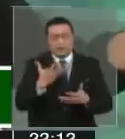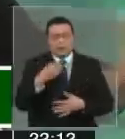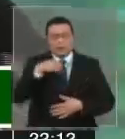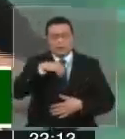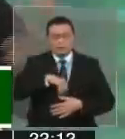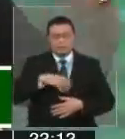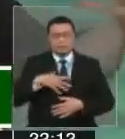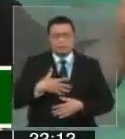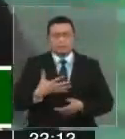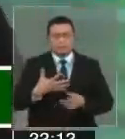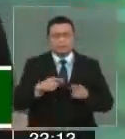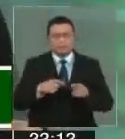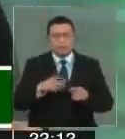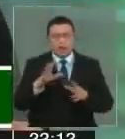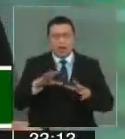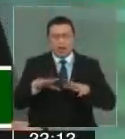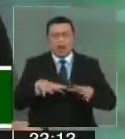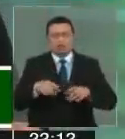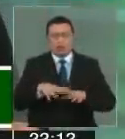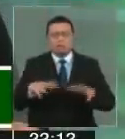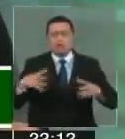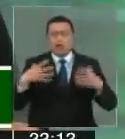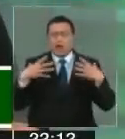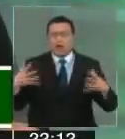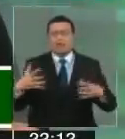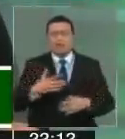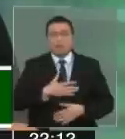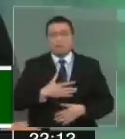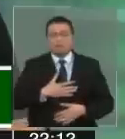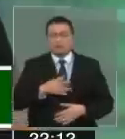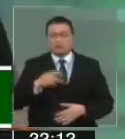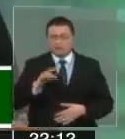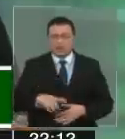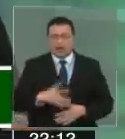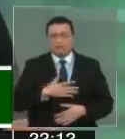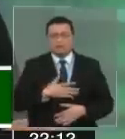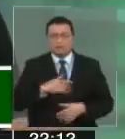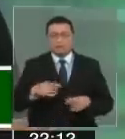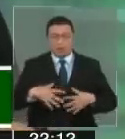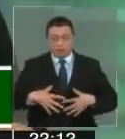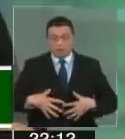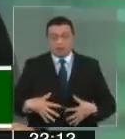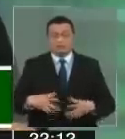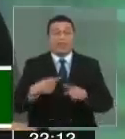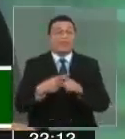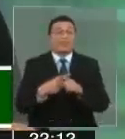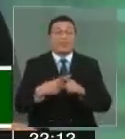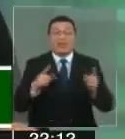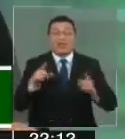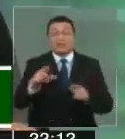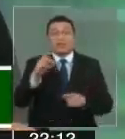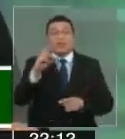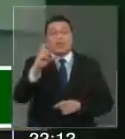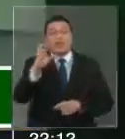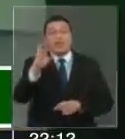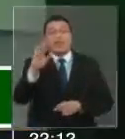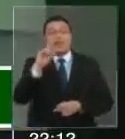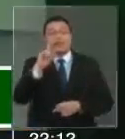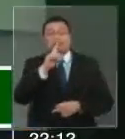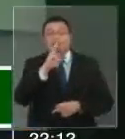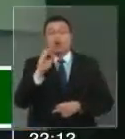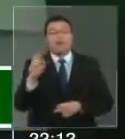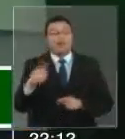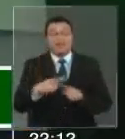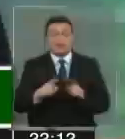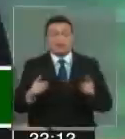sé, esto es algo muy grande para mí. Y fue un embarazo muy distinto al de Cristóbal, un embarazo...